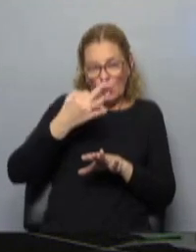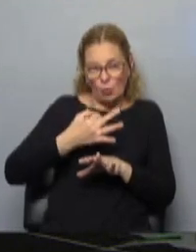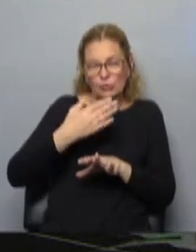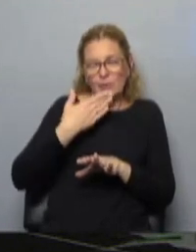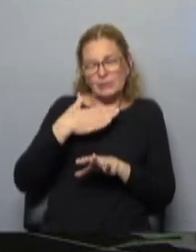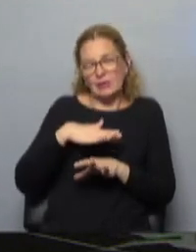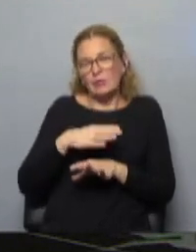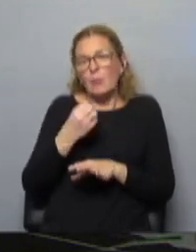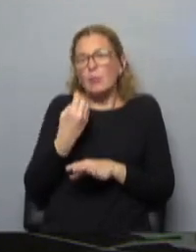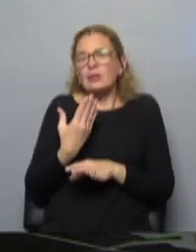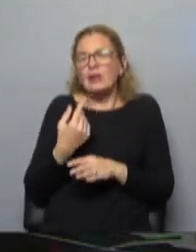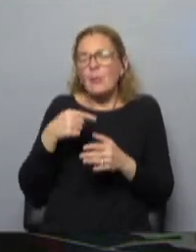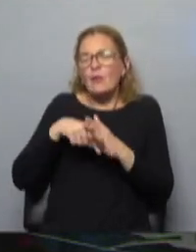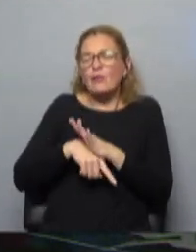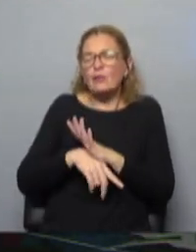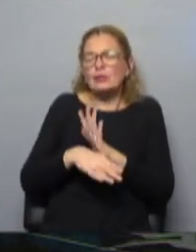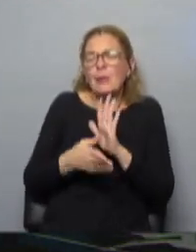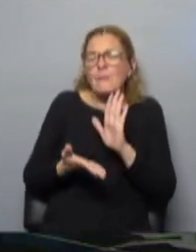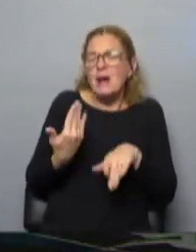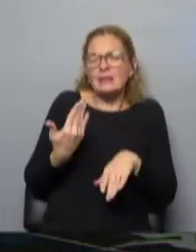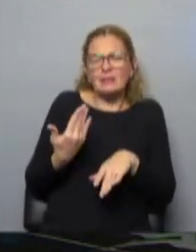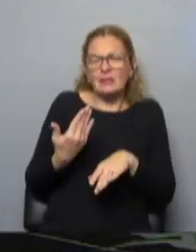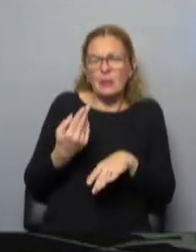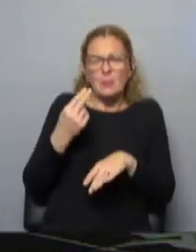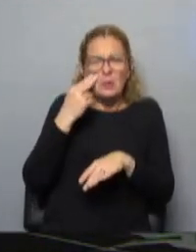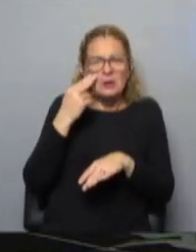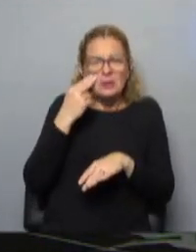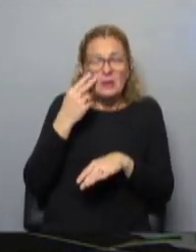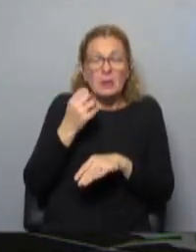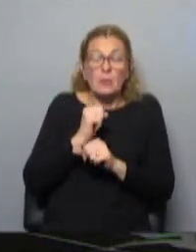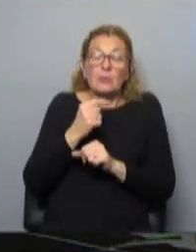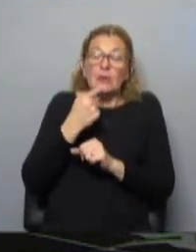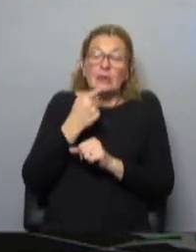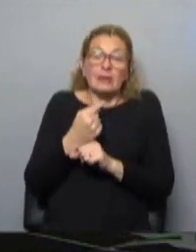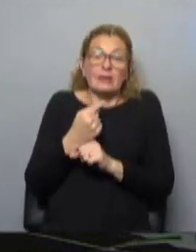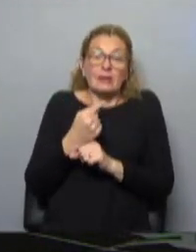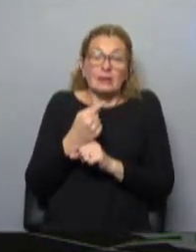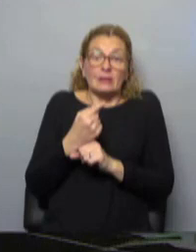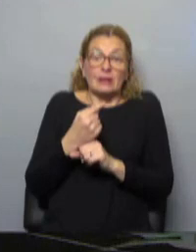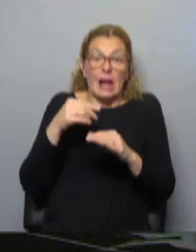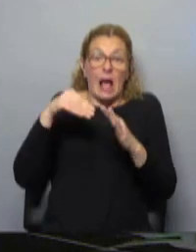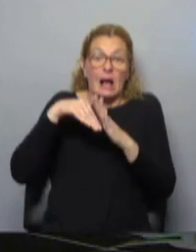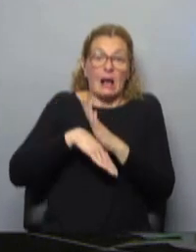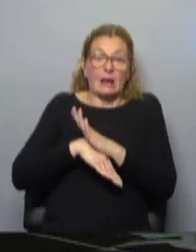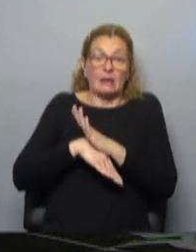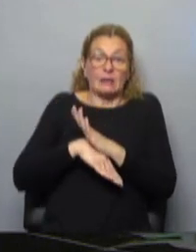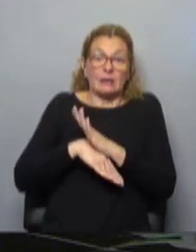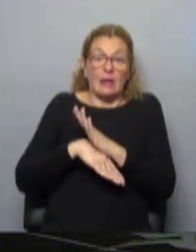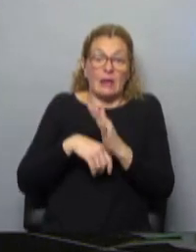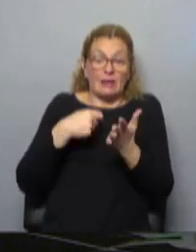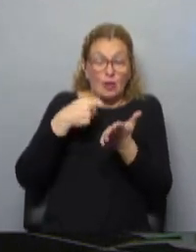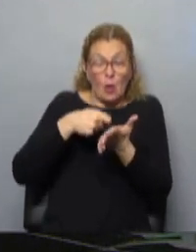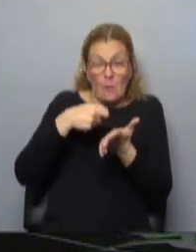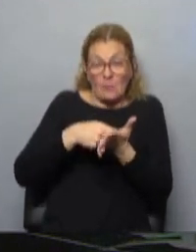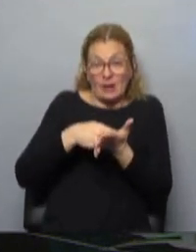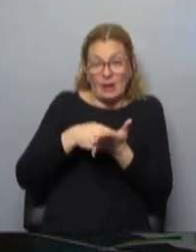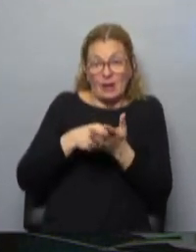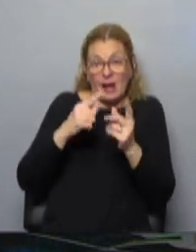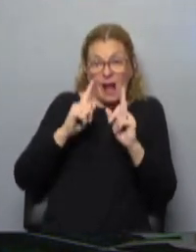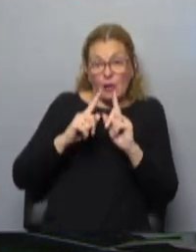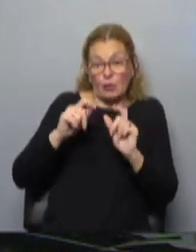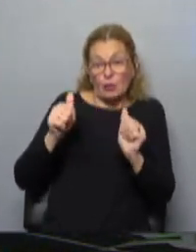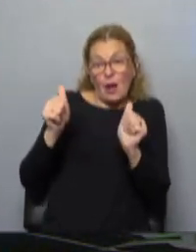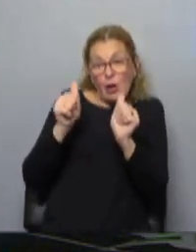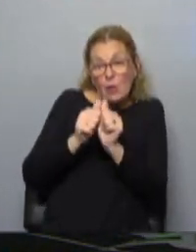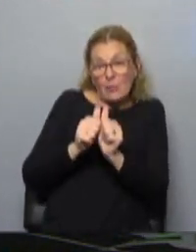entender por qué se ha profundizado esa tendencia y la conjetura que puedo hacer que la caída del poder de compra es algo que nos ha acompañado en los